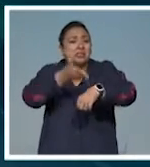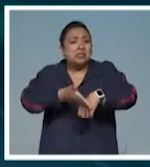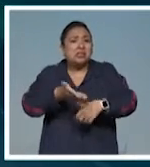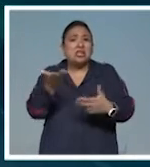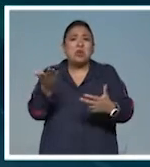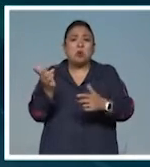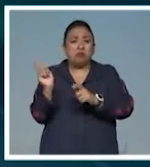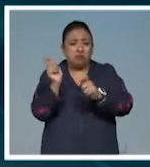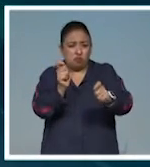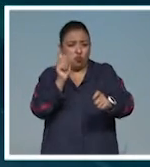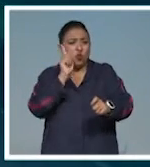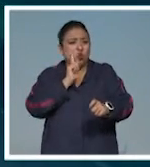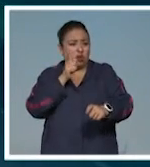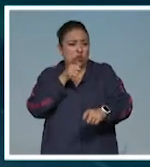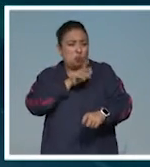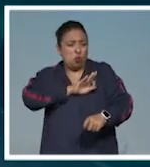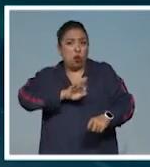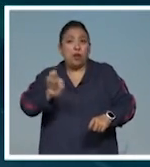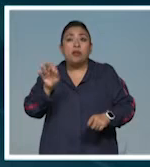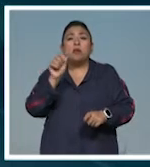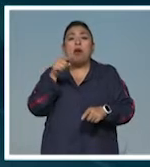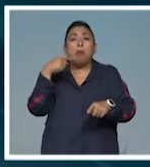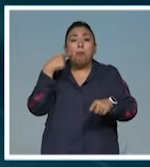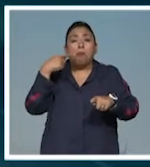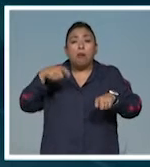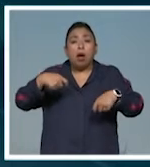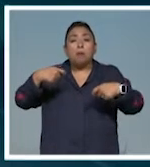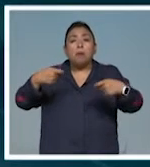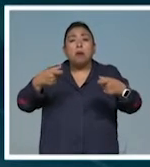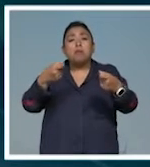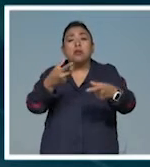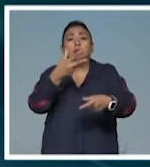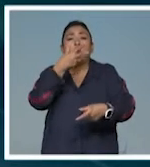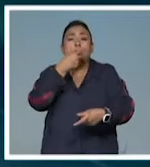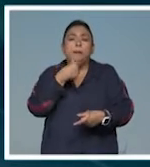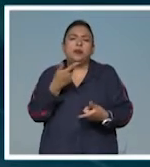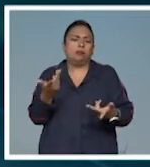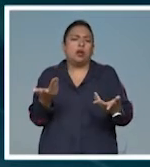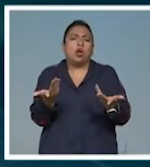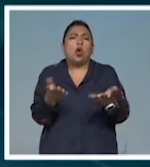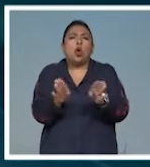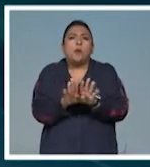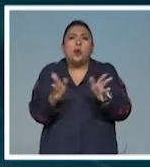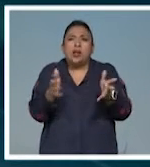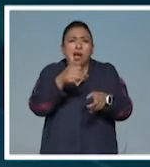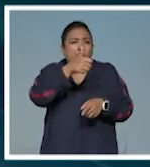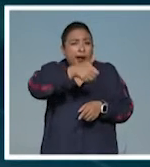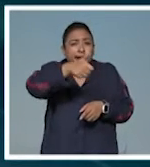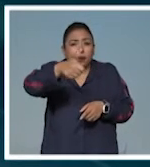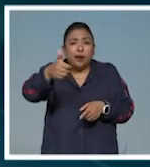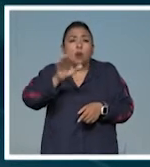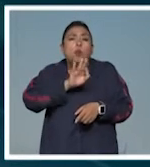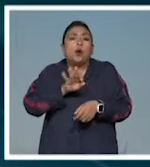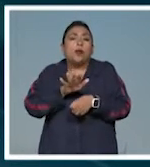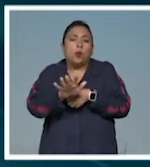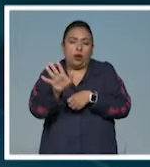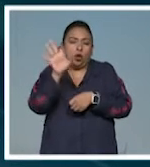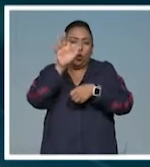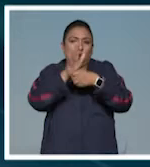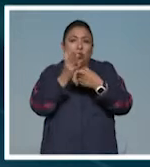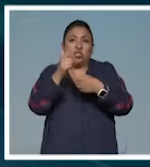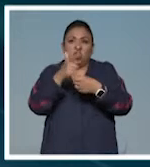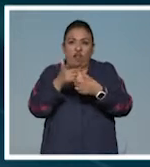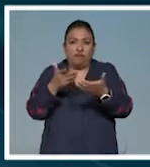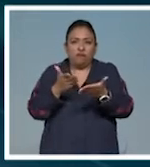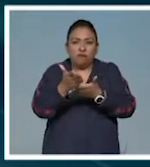las mujeres y patrones culturales patriarcales que es lo que podemos hacer cada uno de nosotros una cultura social de